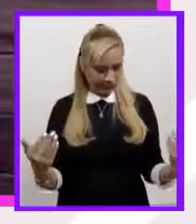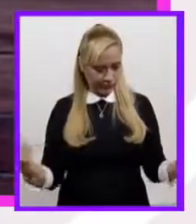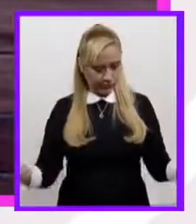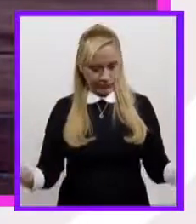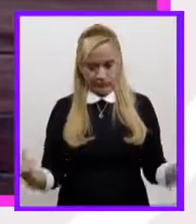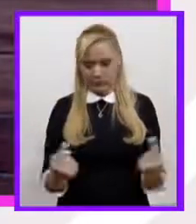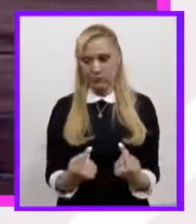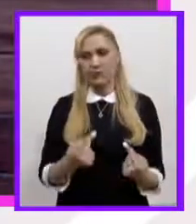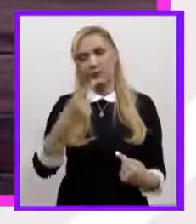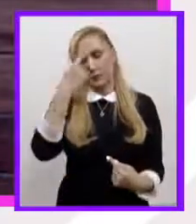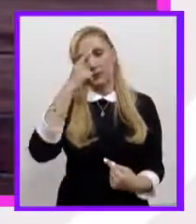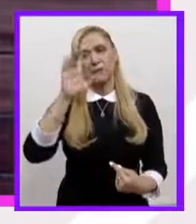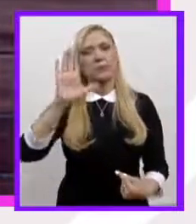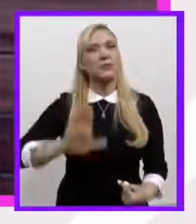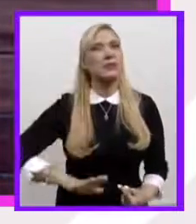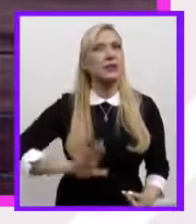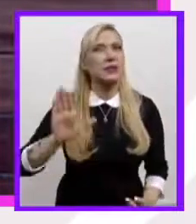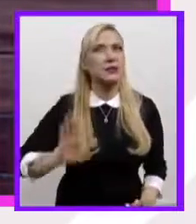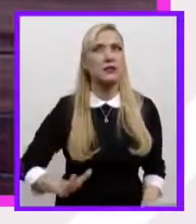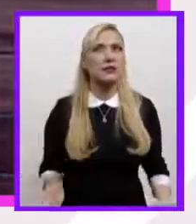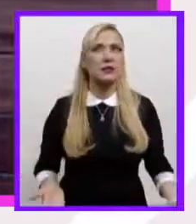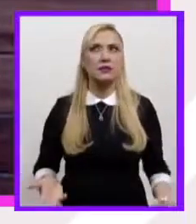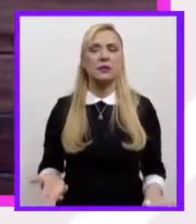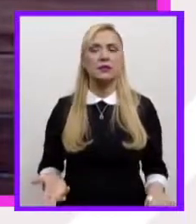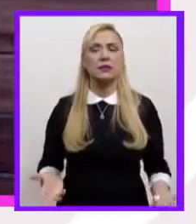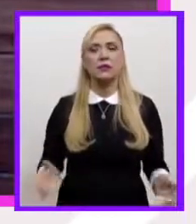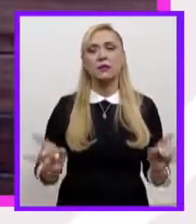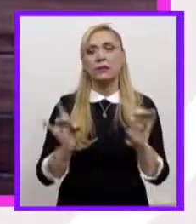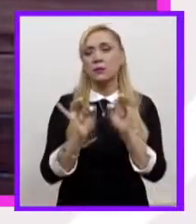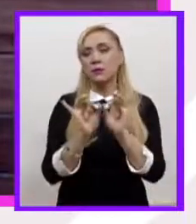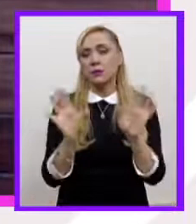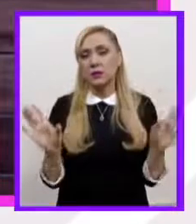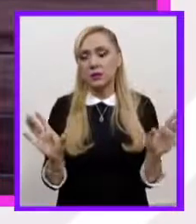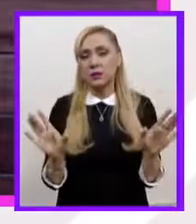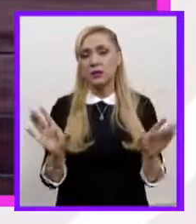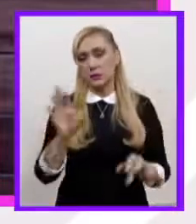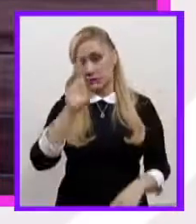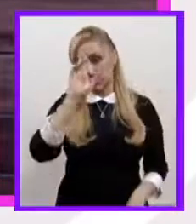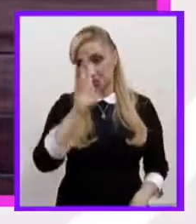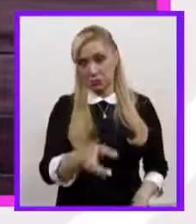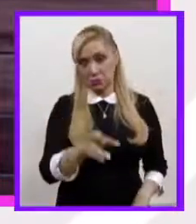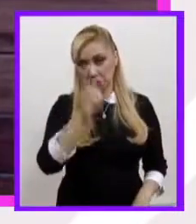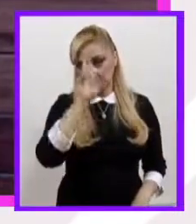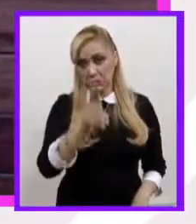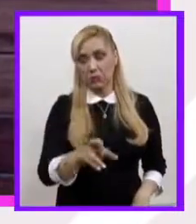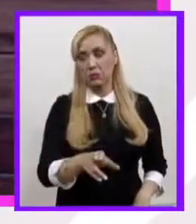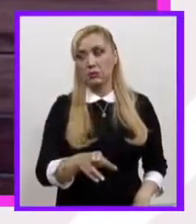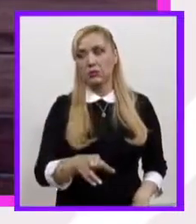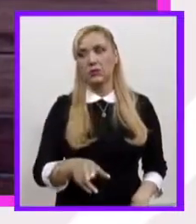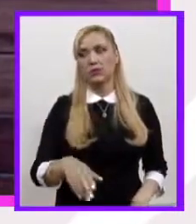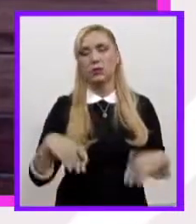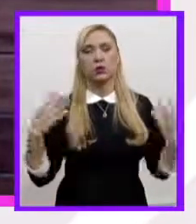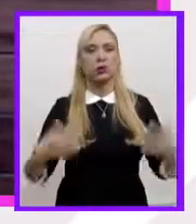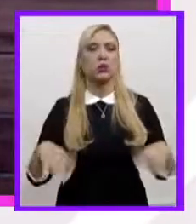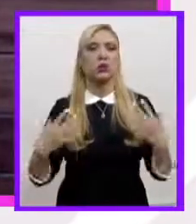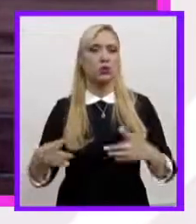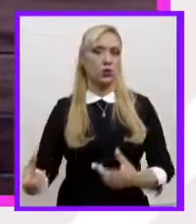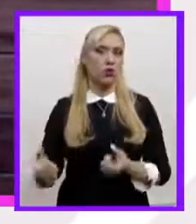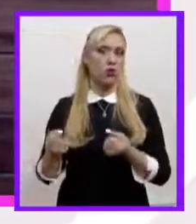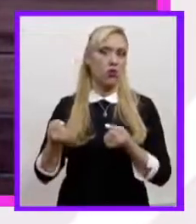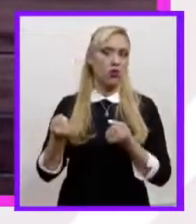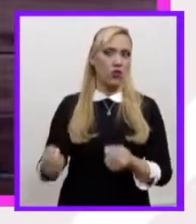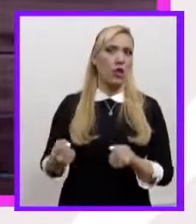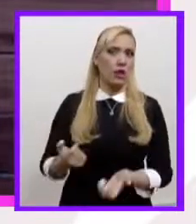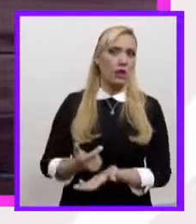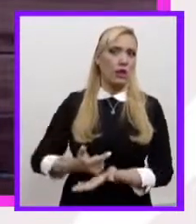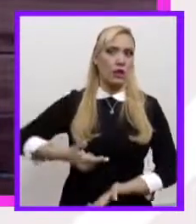este discurso pareciera que cuando se prohíben, se le da un valor muy fuerte